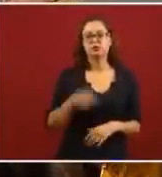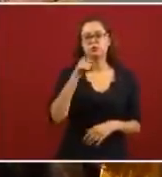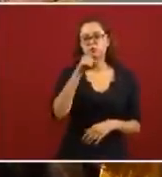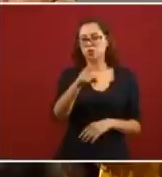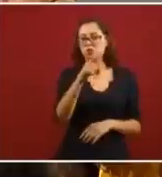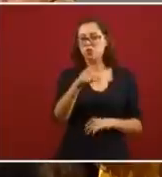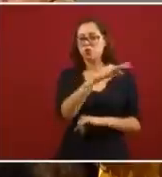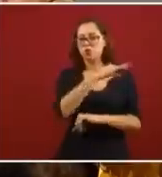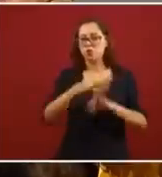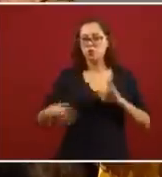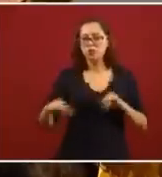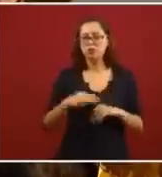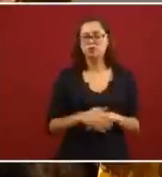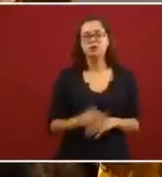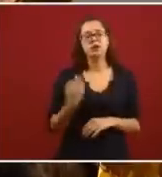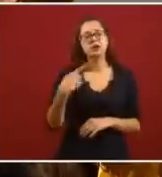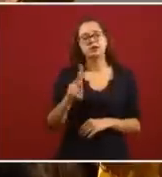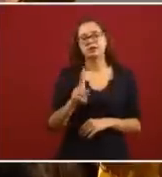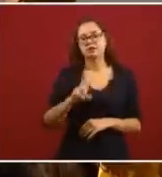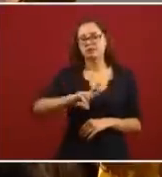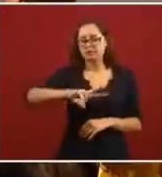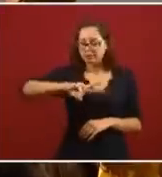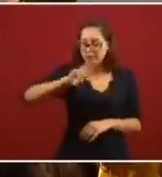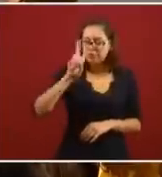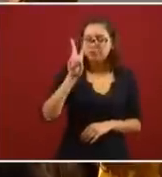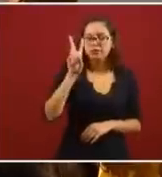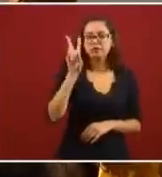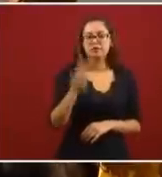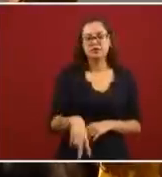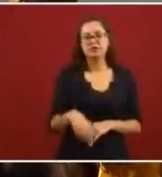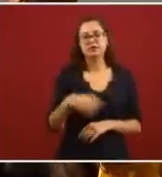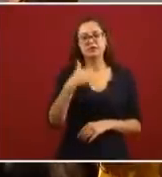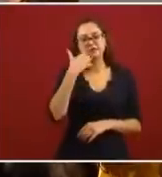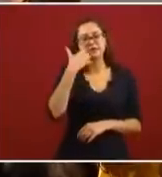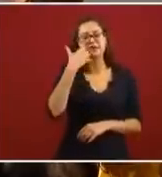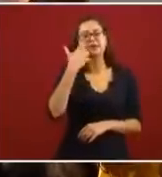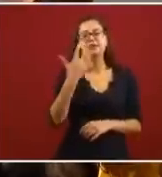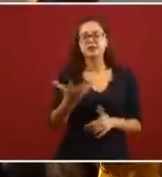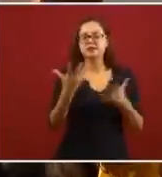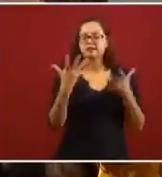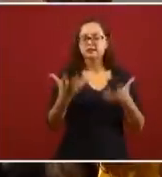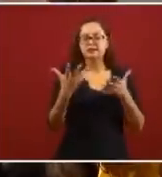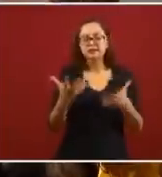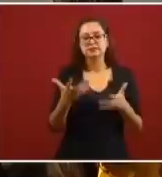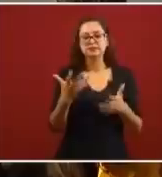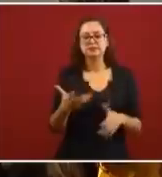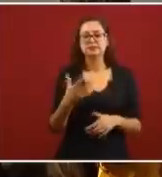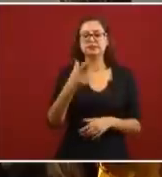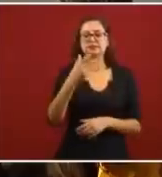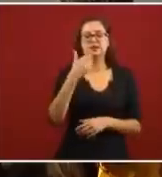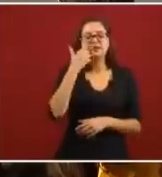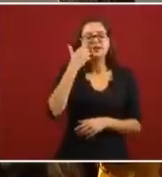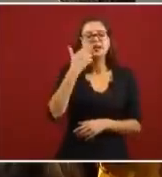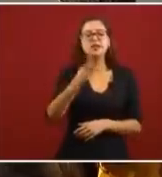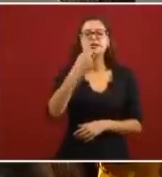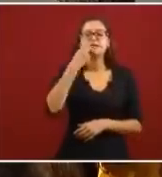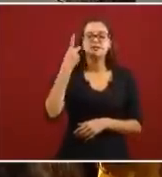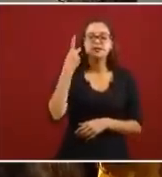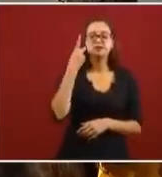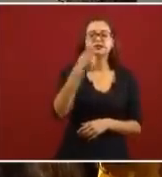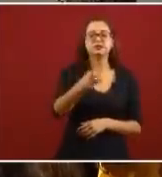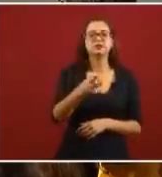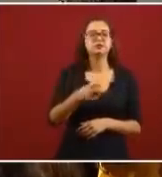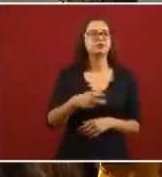participación, pero no sabes, tenía ganas, muchas ganas de decirte,